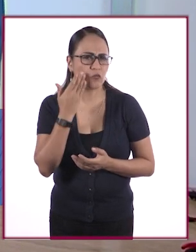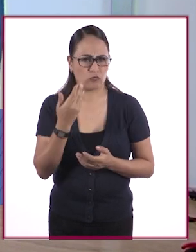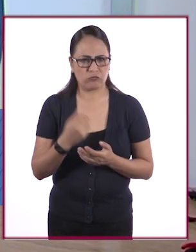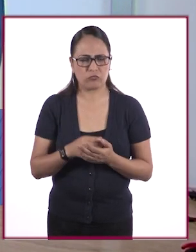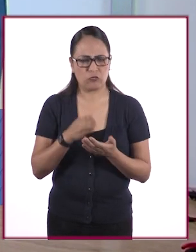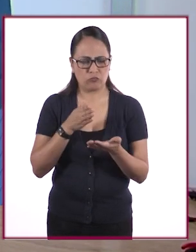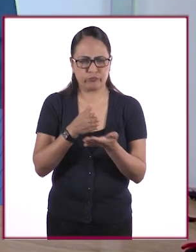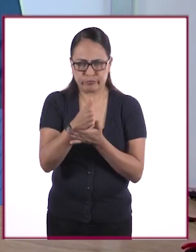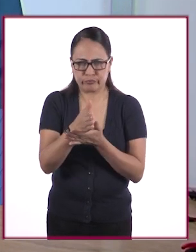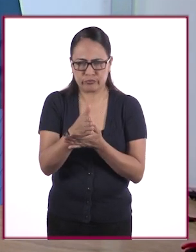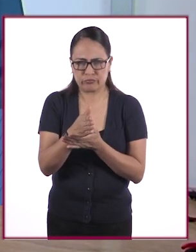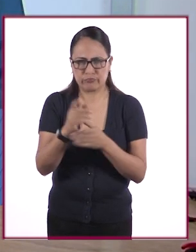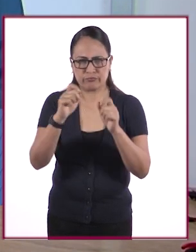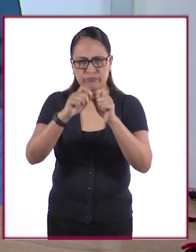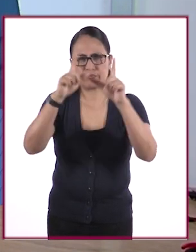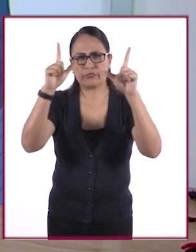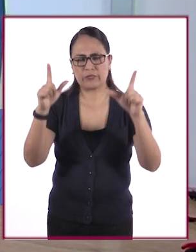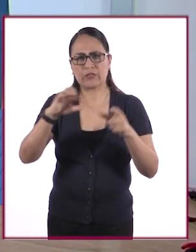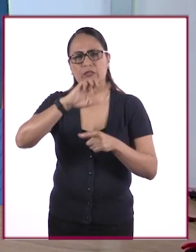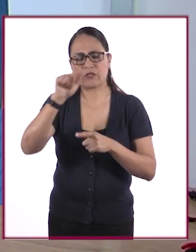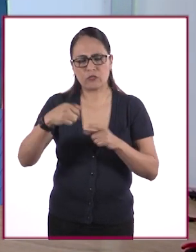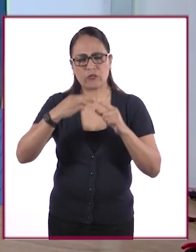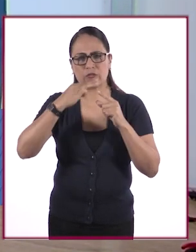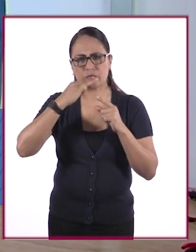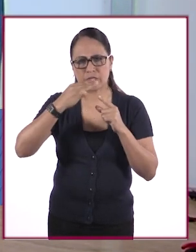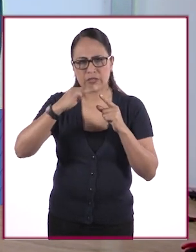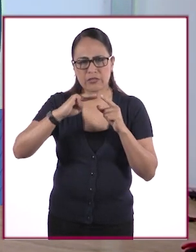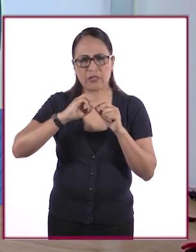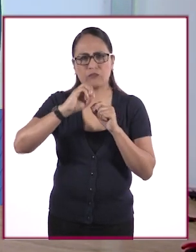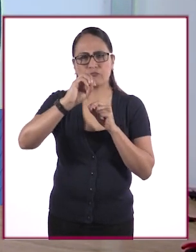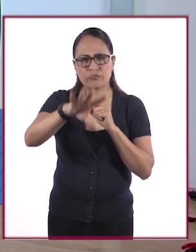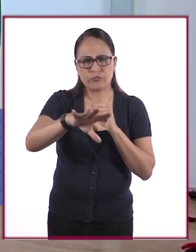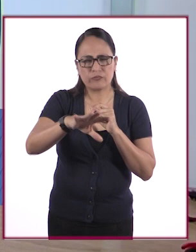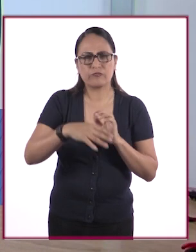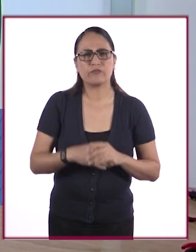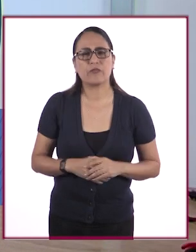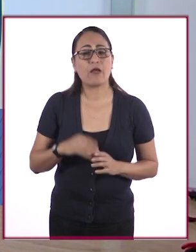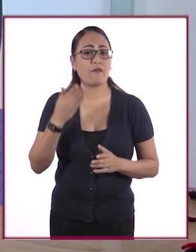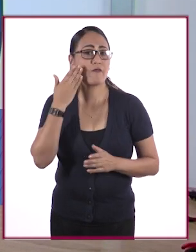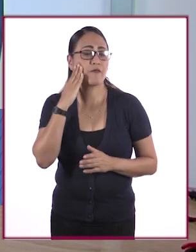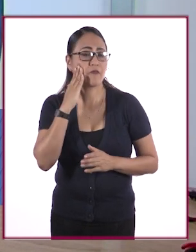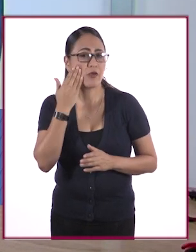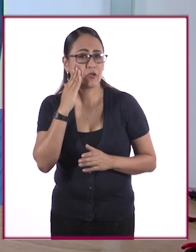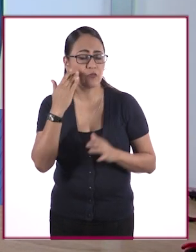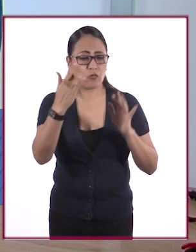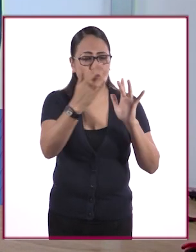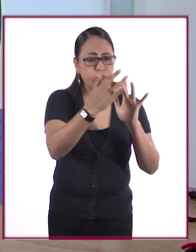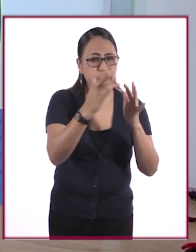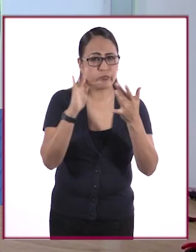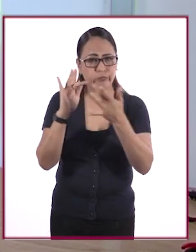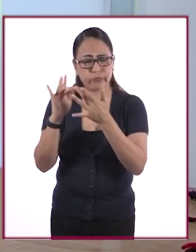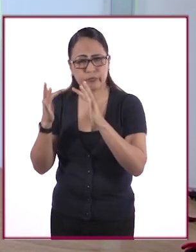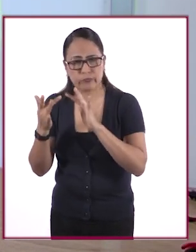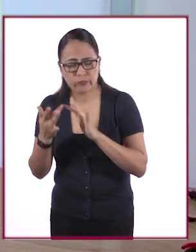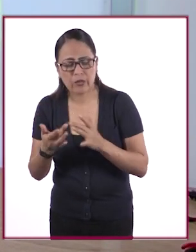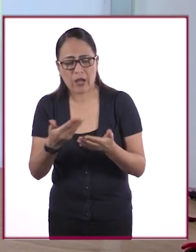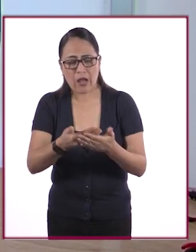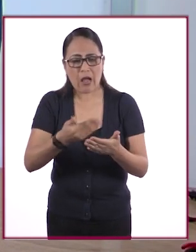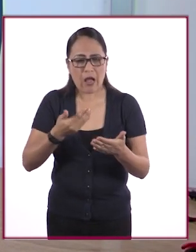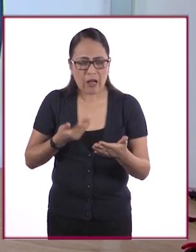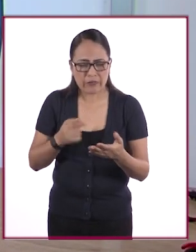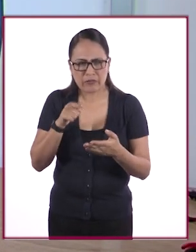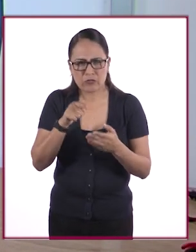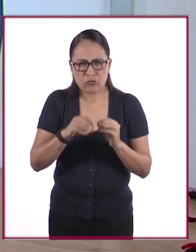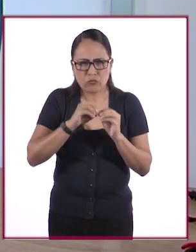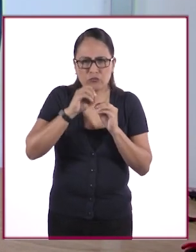y mandas un mensaje, en los servidores de Facebook hacen un análisis de lo que